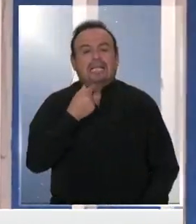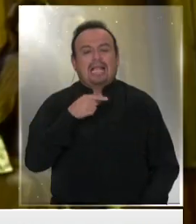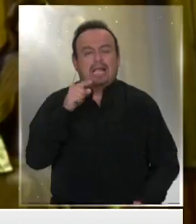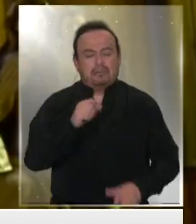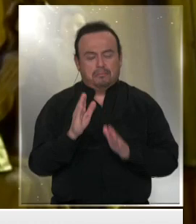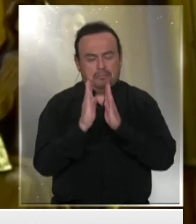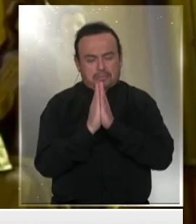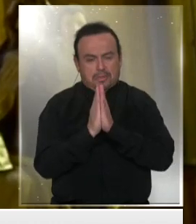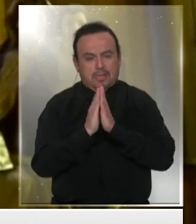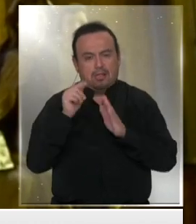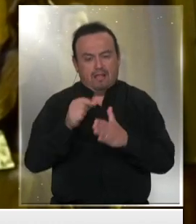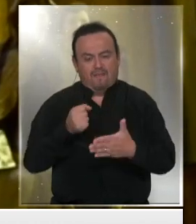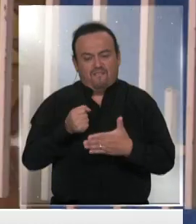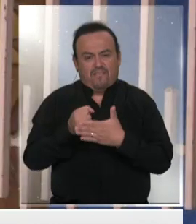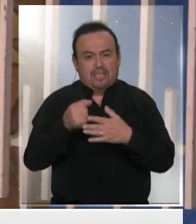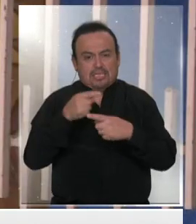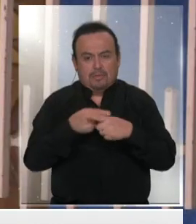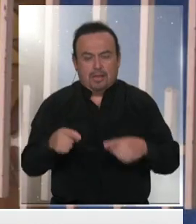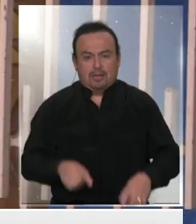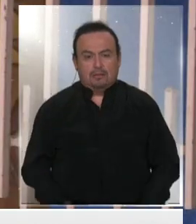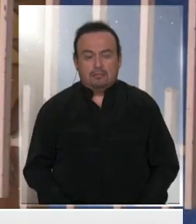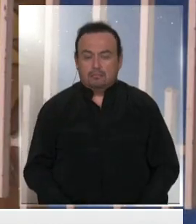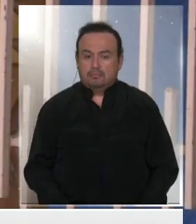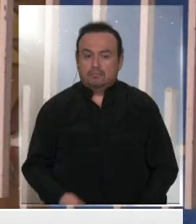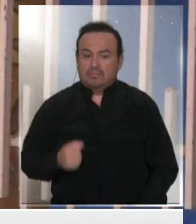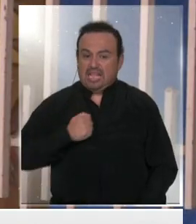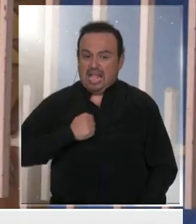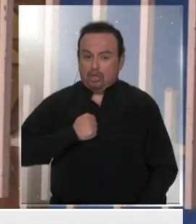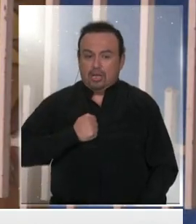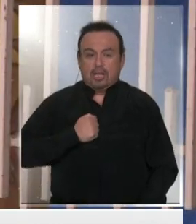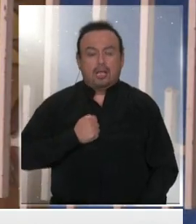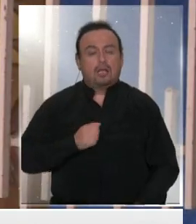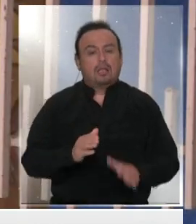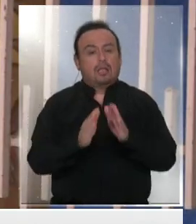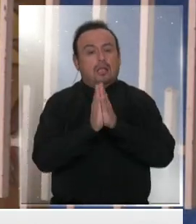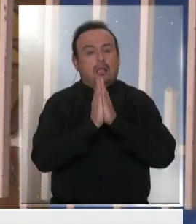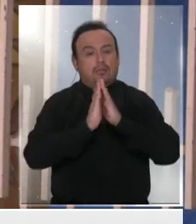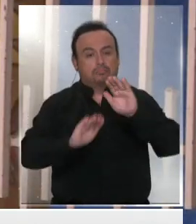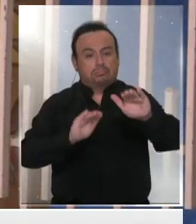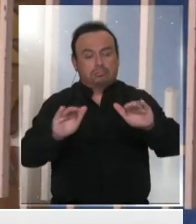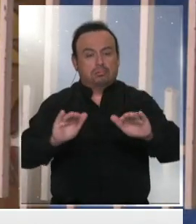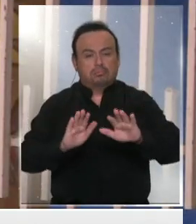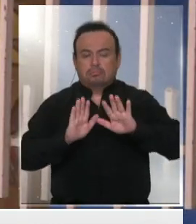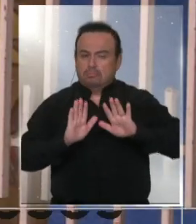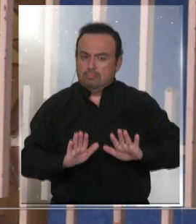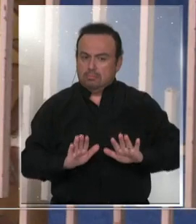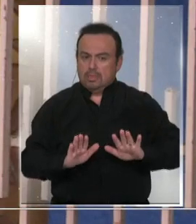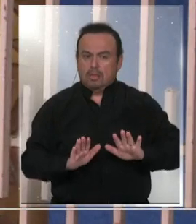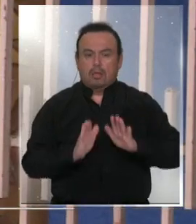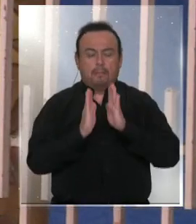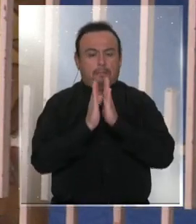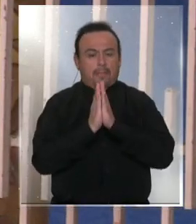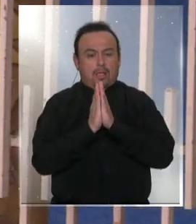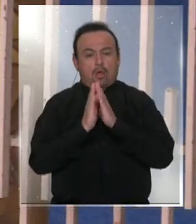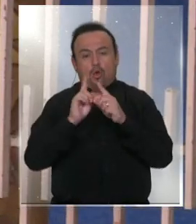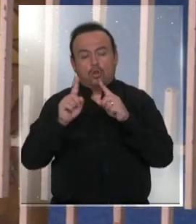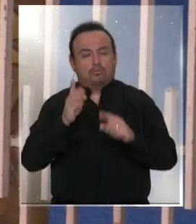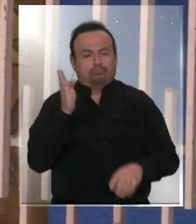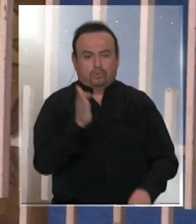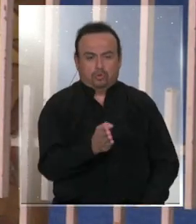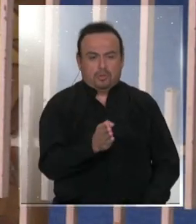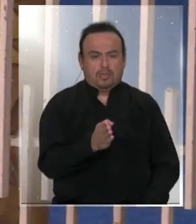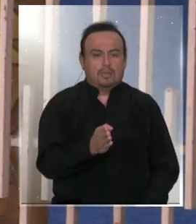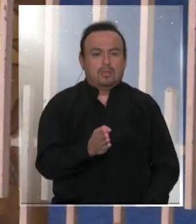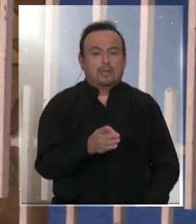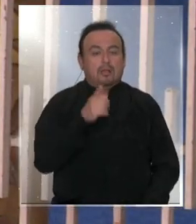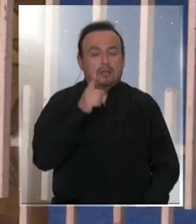una misa durante este fin de semana. La iglesia es un llamado a mantener las actividades religiosas, esto es misa u otras, sin